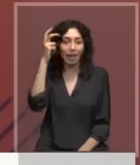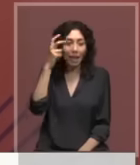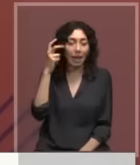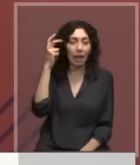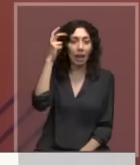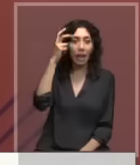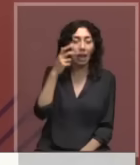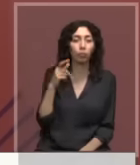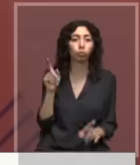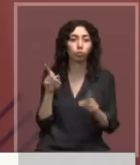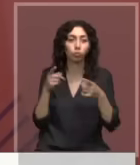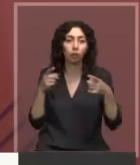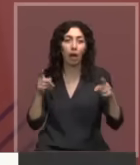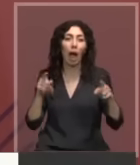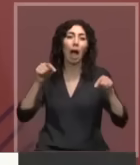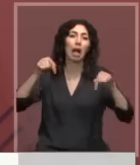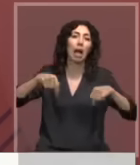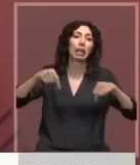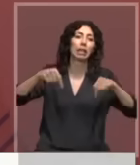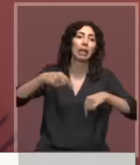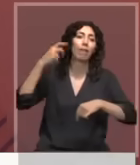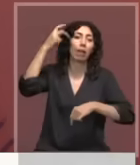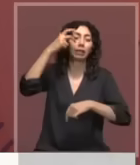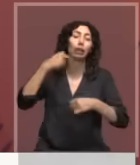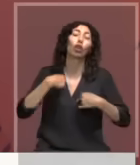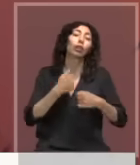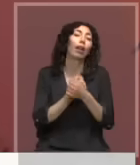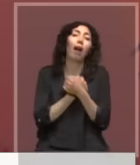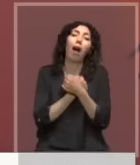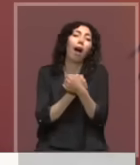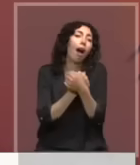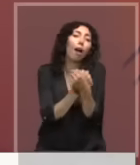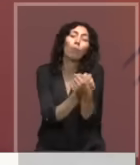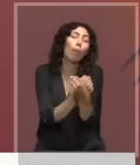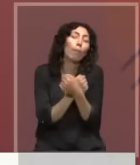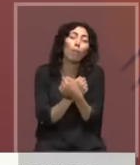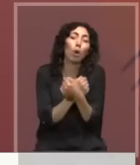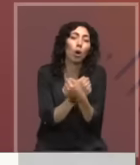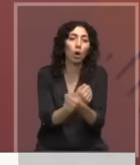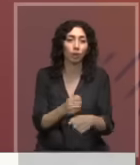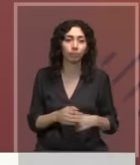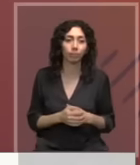¡Aquí en Brasil con puro maldito! ¡Te amo, mi amor!